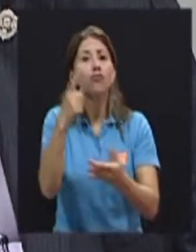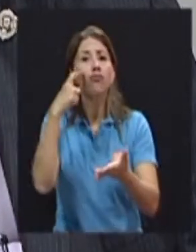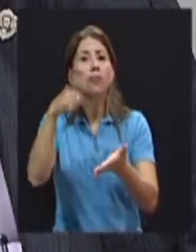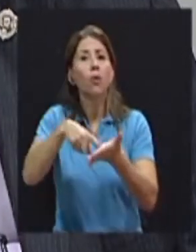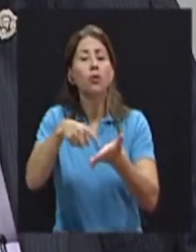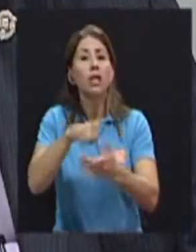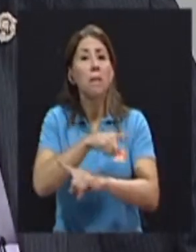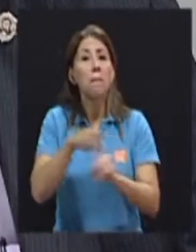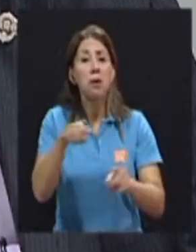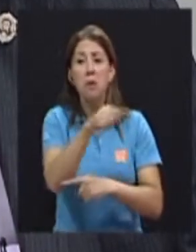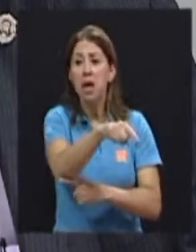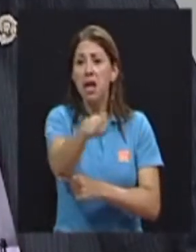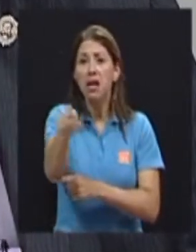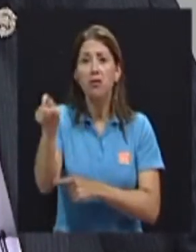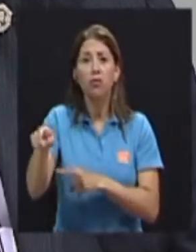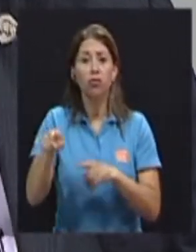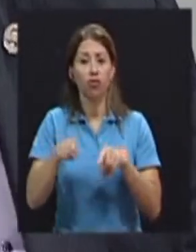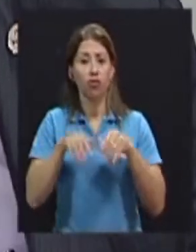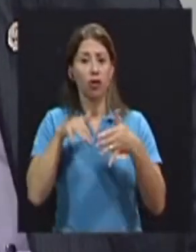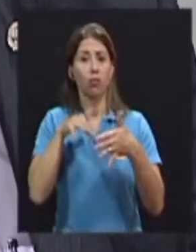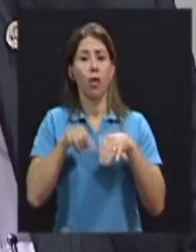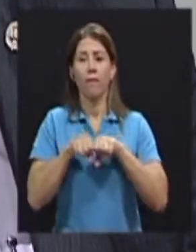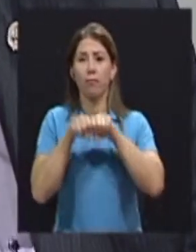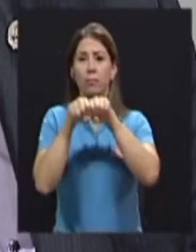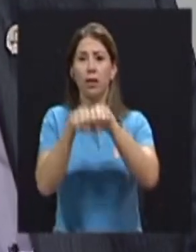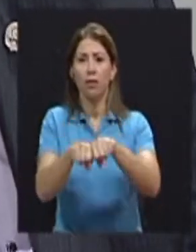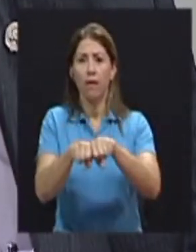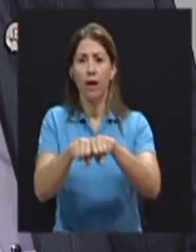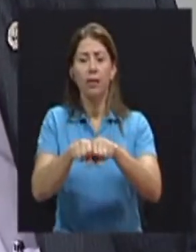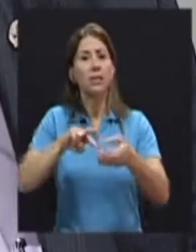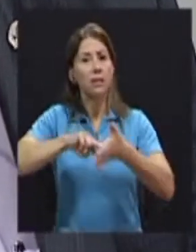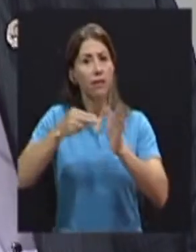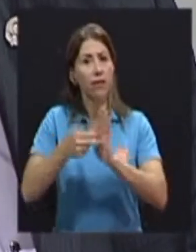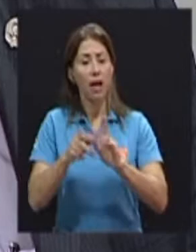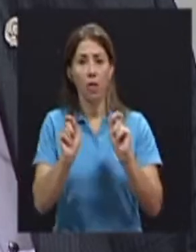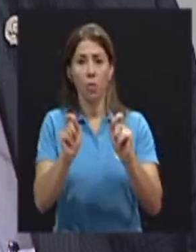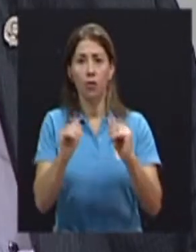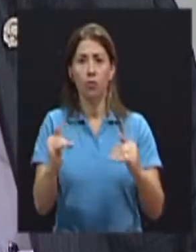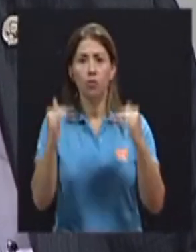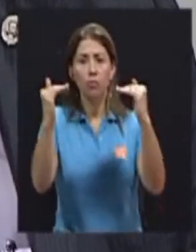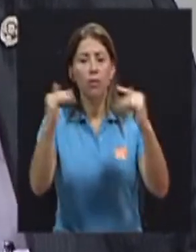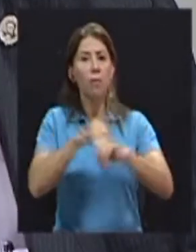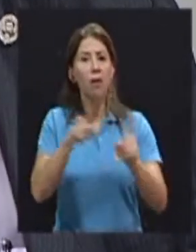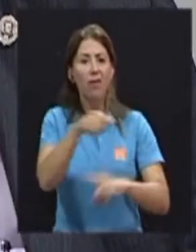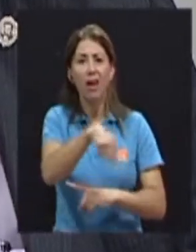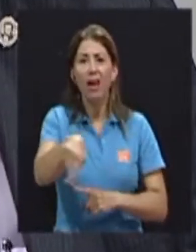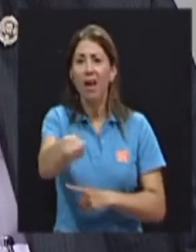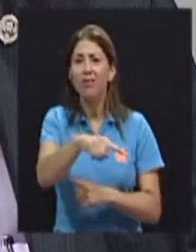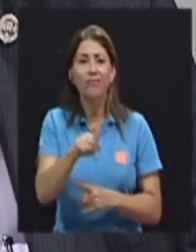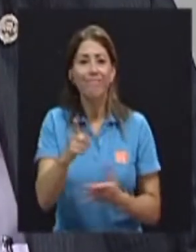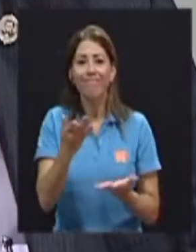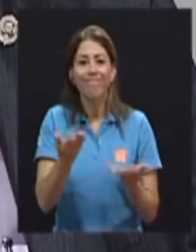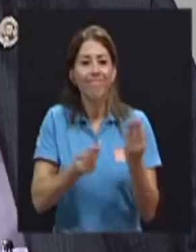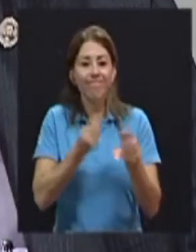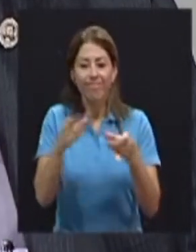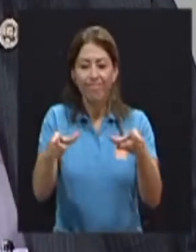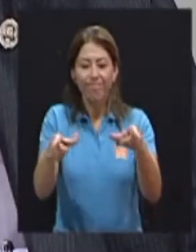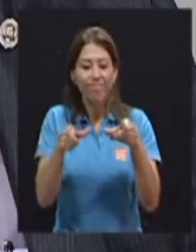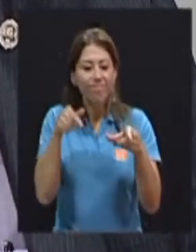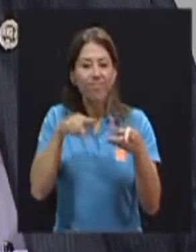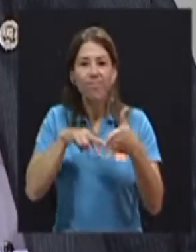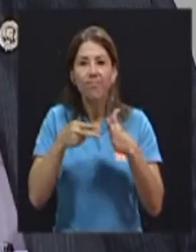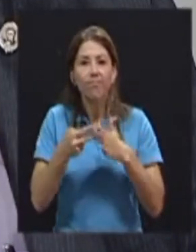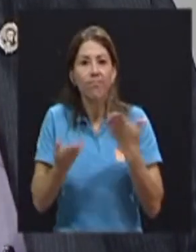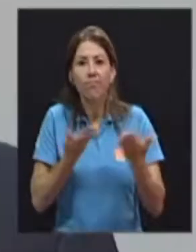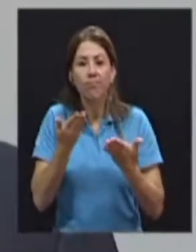de estar saliendo de educación superior, de educación terciaria, no lograban una adecuada inserción en las universidades